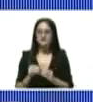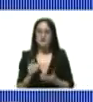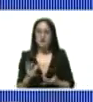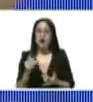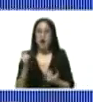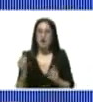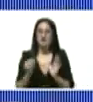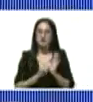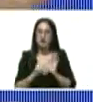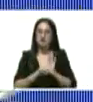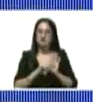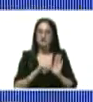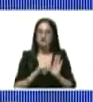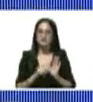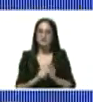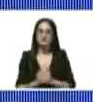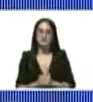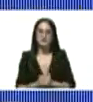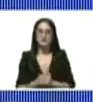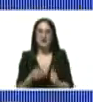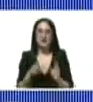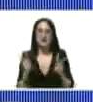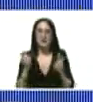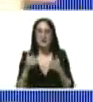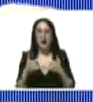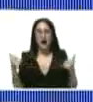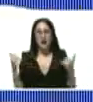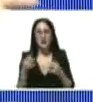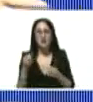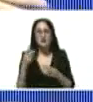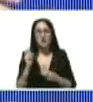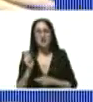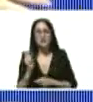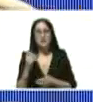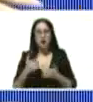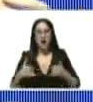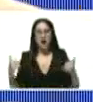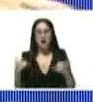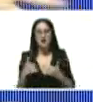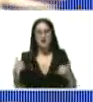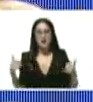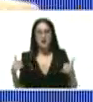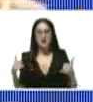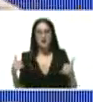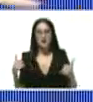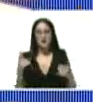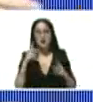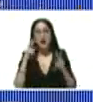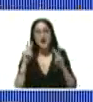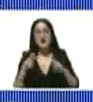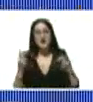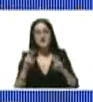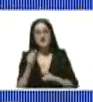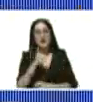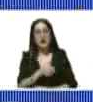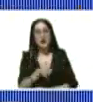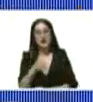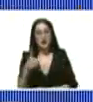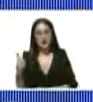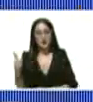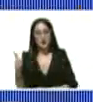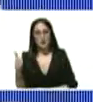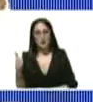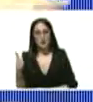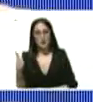decreto. De igual manera, por dar un ejemplo, en el caso de los cables, hay muchos tipos de cables, entonces lo que hemos hecho es un análisis de cada uno de estos sectores